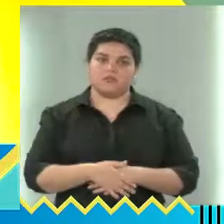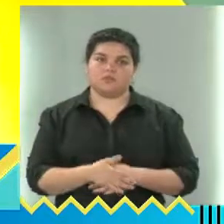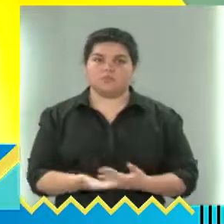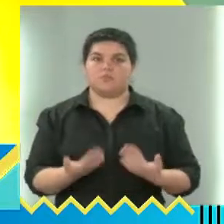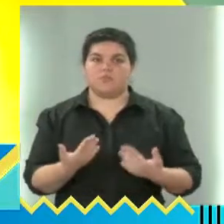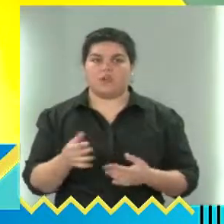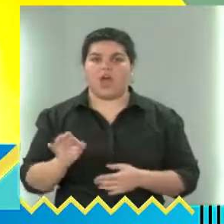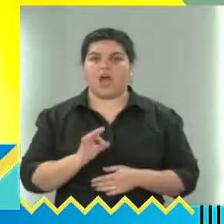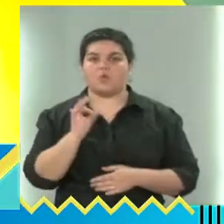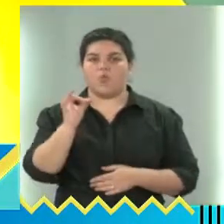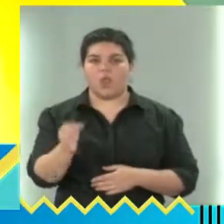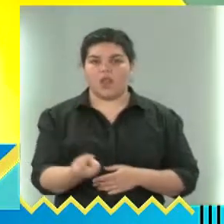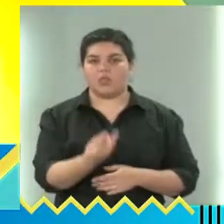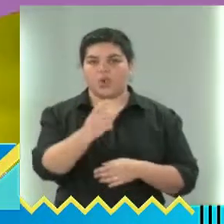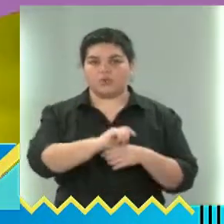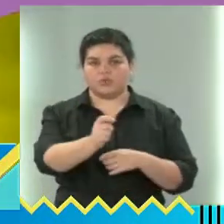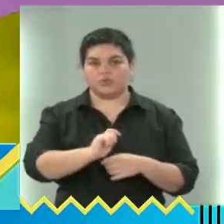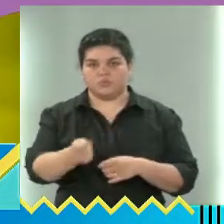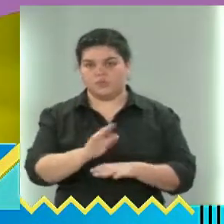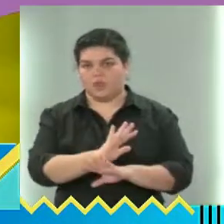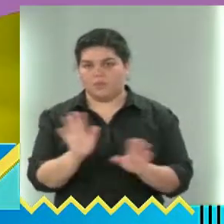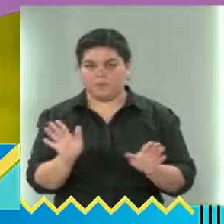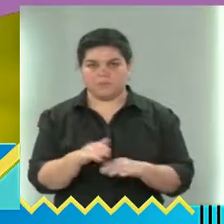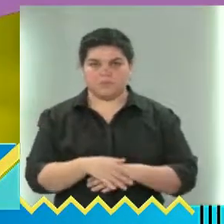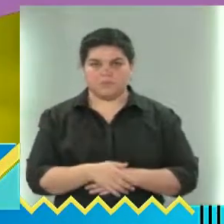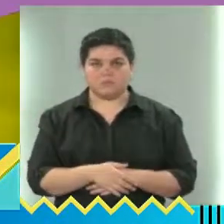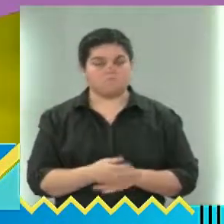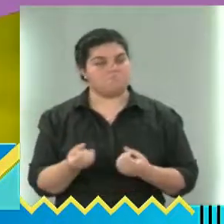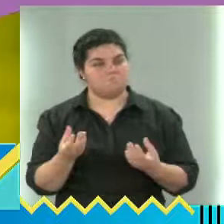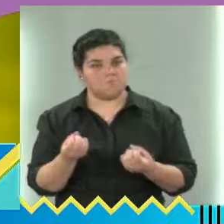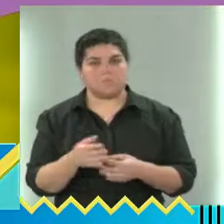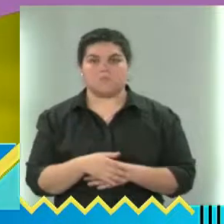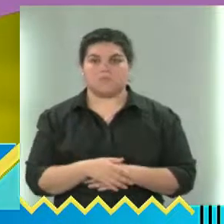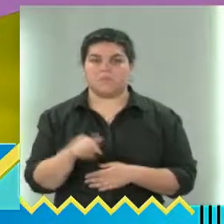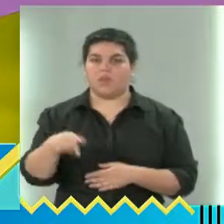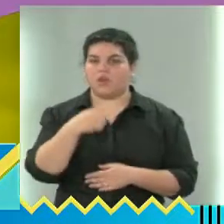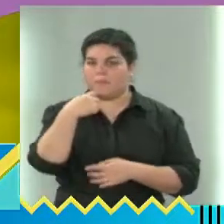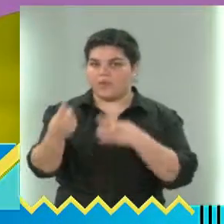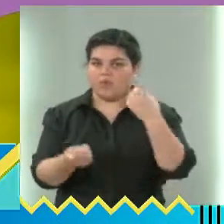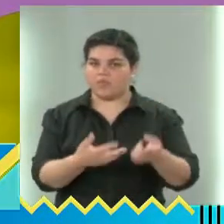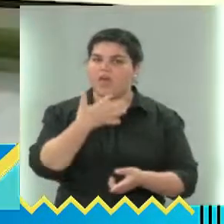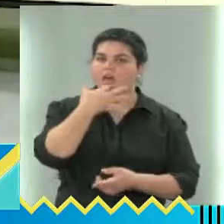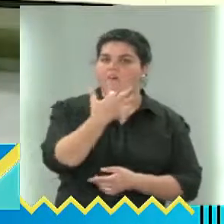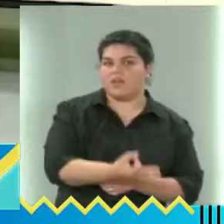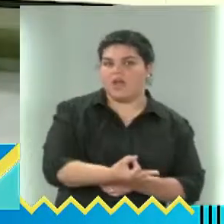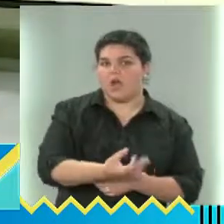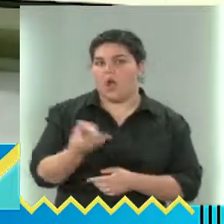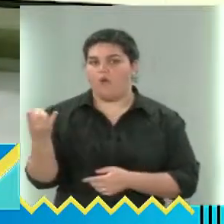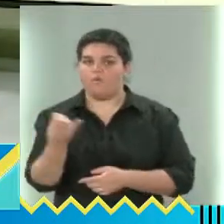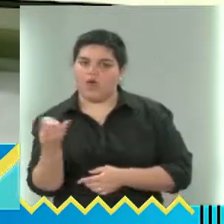veces al año, nada más. Bien. Voy a hacer una especie de verdadero o falso y ustedes me van a tener que